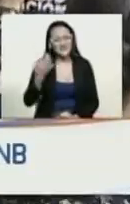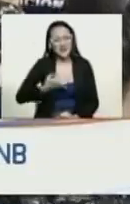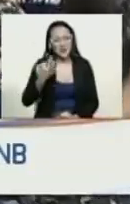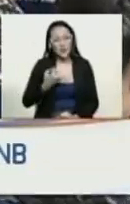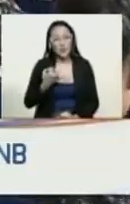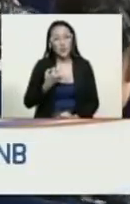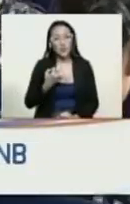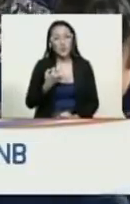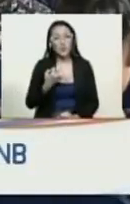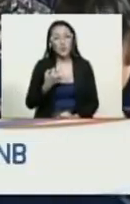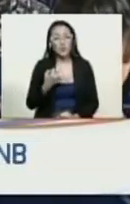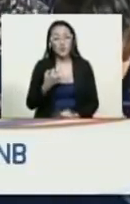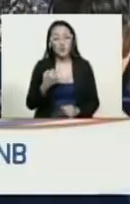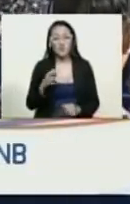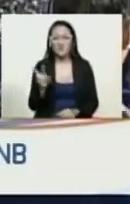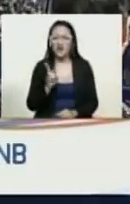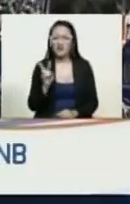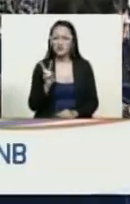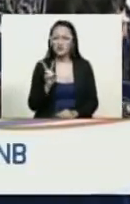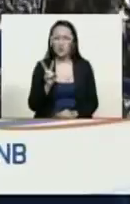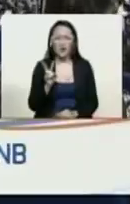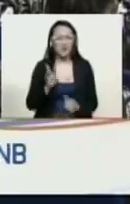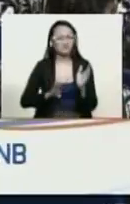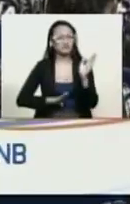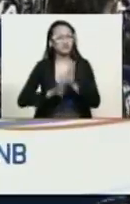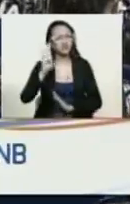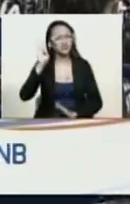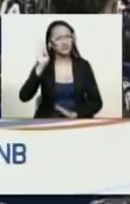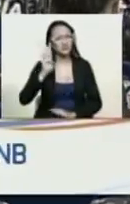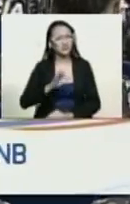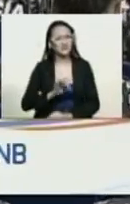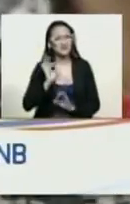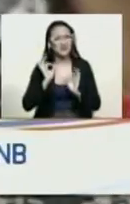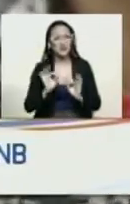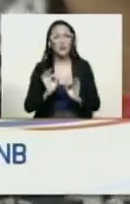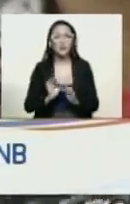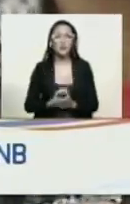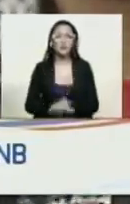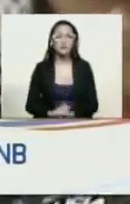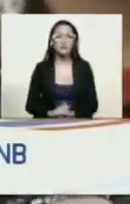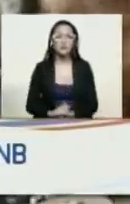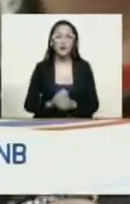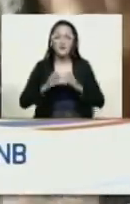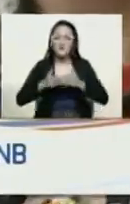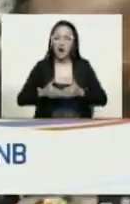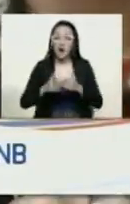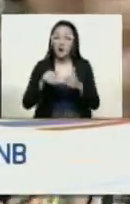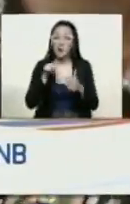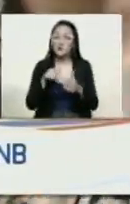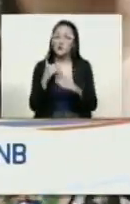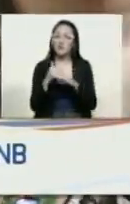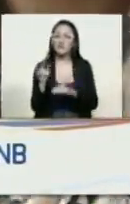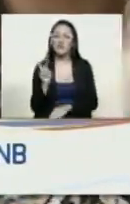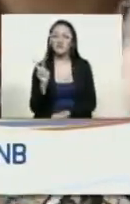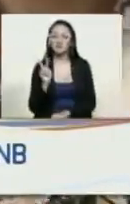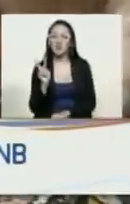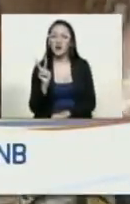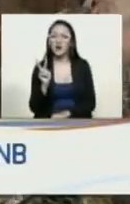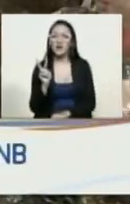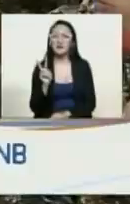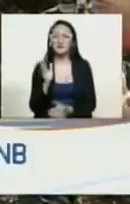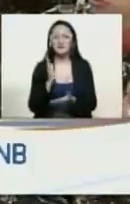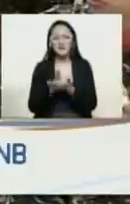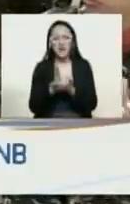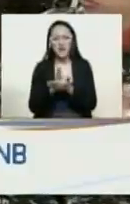que este barco que es Venezuela no lo para nadie ni lo para nada. Este barco que es Venezuela irá siempre a